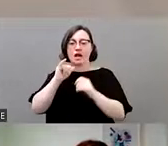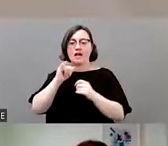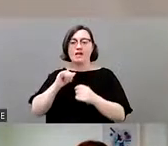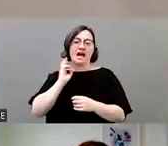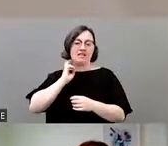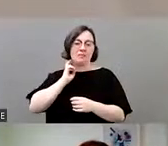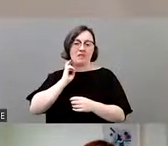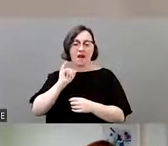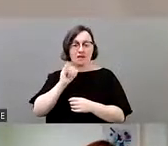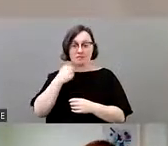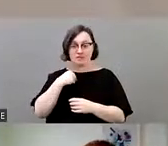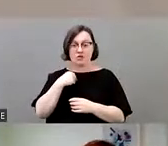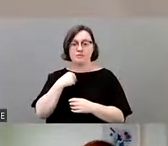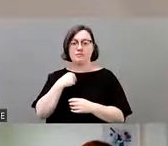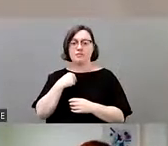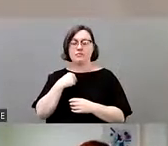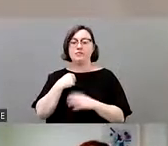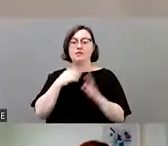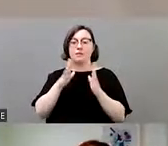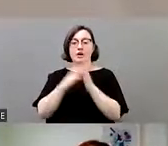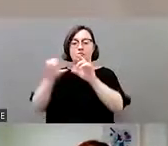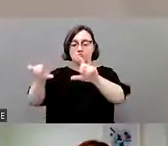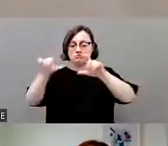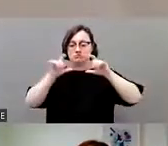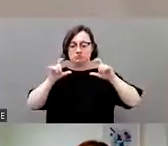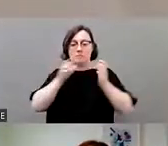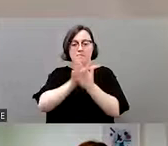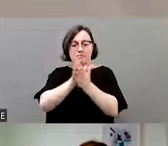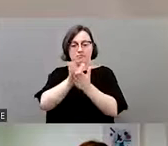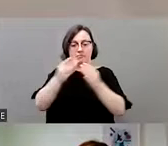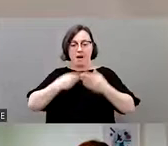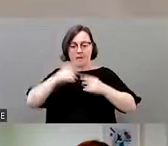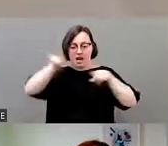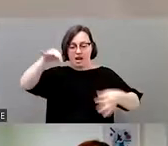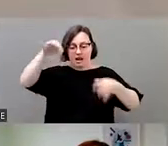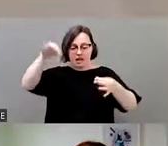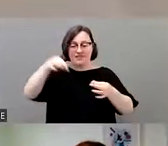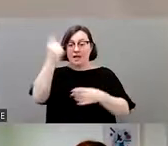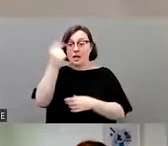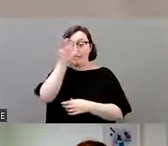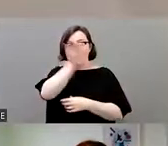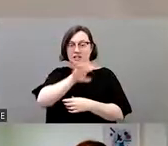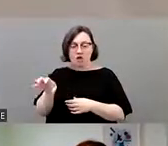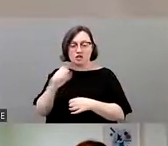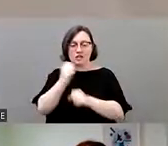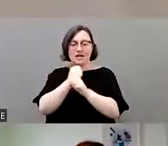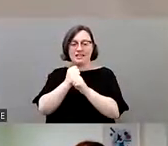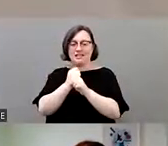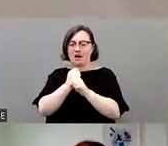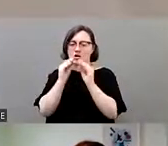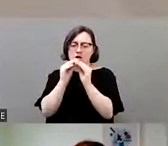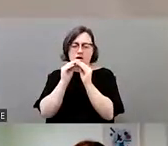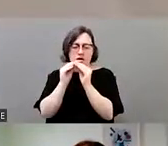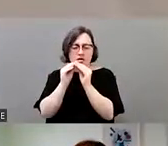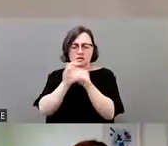Aspace, pero sacados en papel. Entonces todos los pictos, es un trabajo de chinos porque todos los pictos